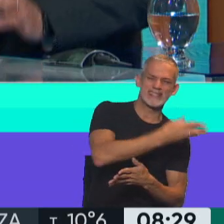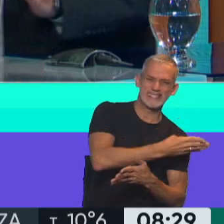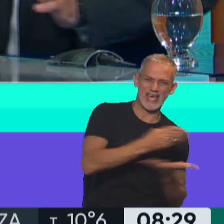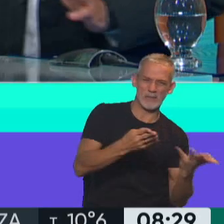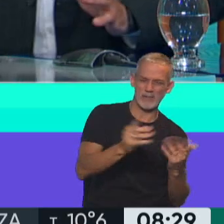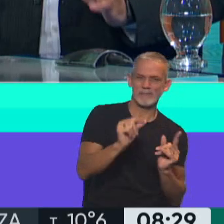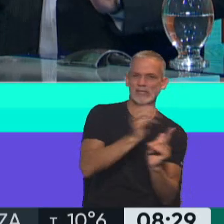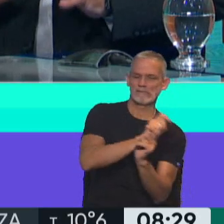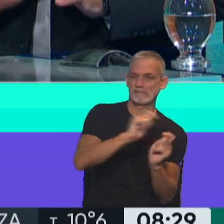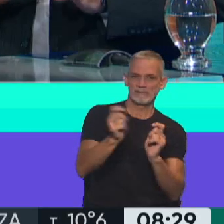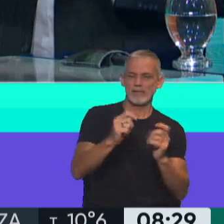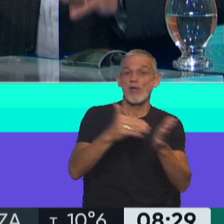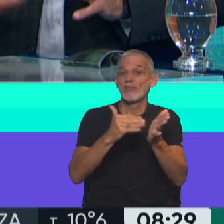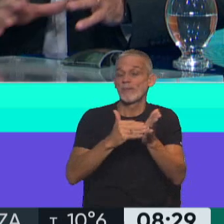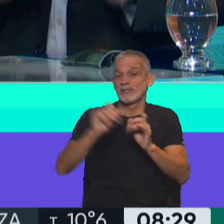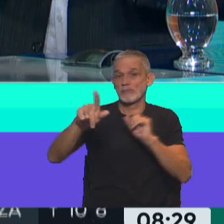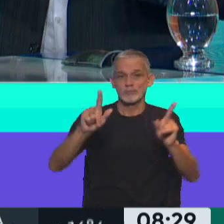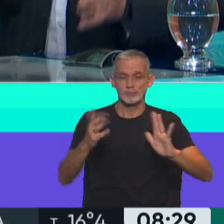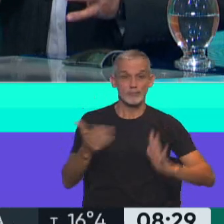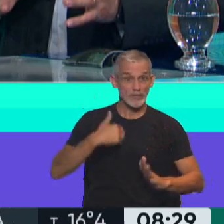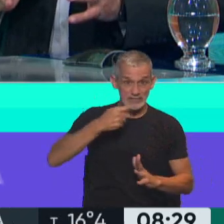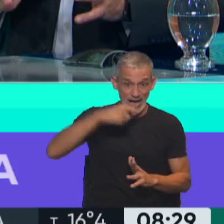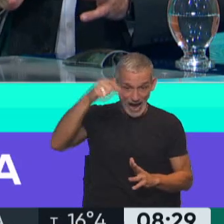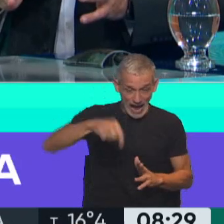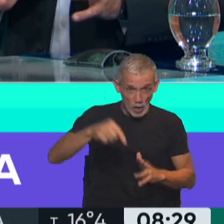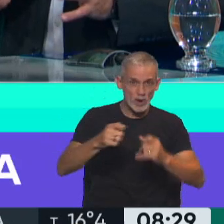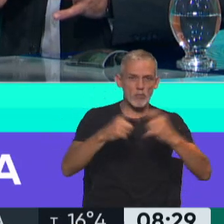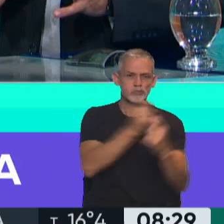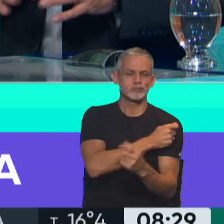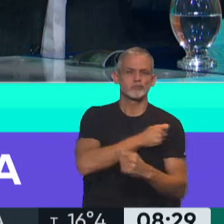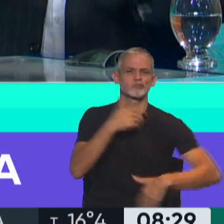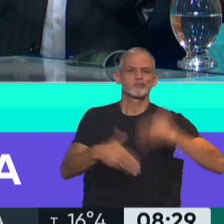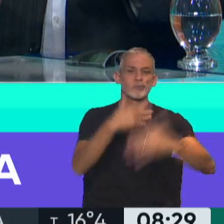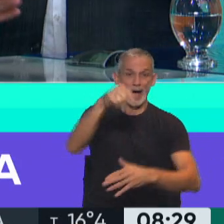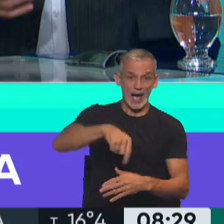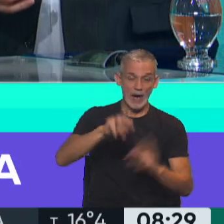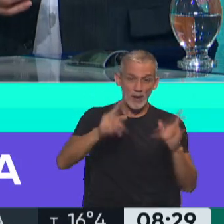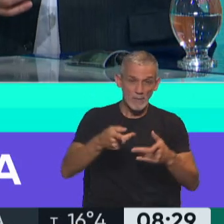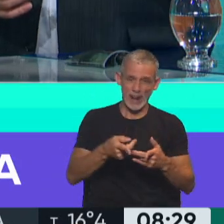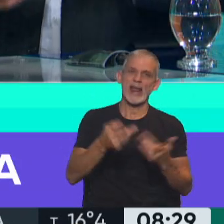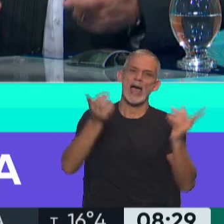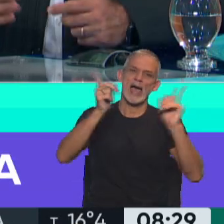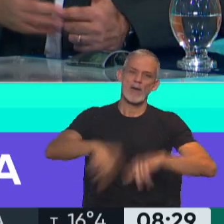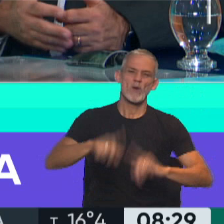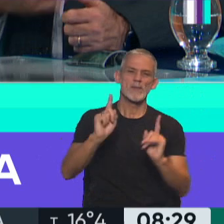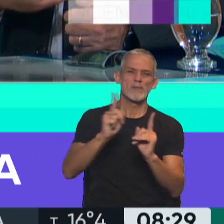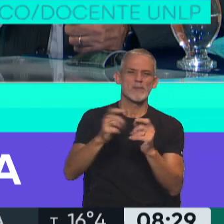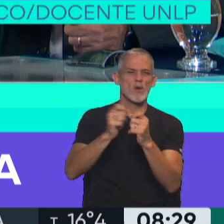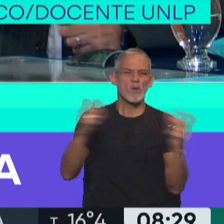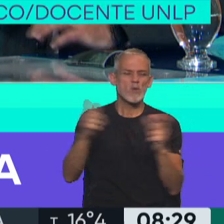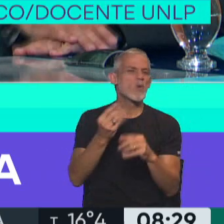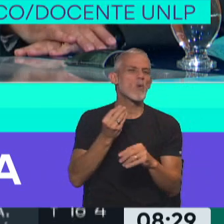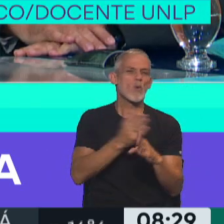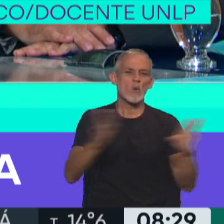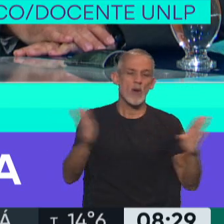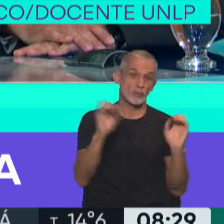O sea, va a cambiar la situación, pero yo creo que si ahora se empieza a vacunar, vamos a volver a lo que es los brotes de influenza